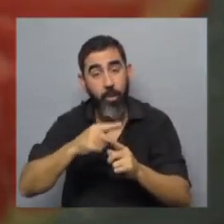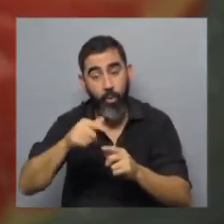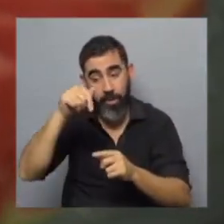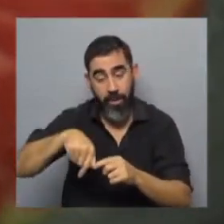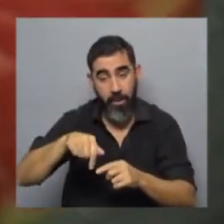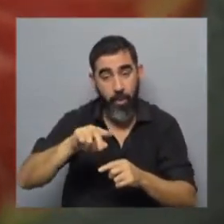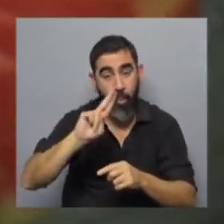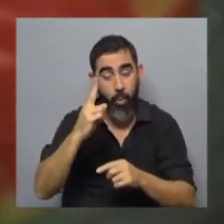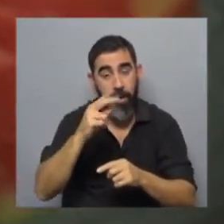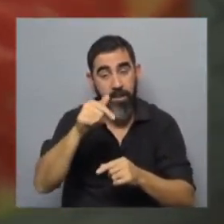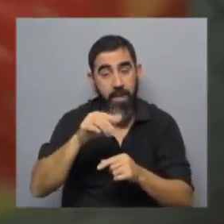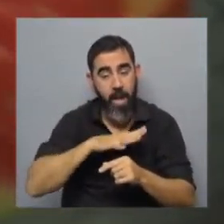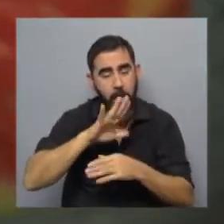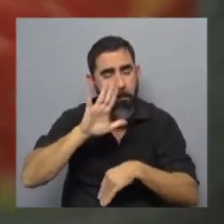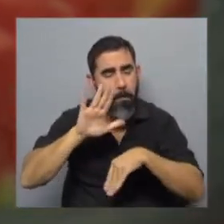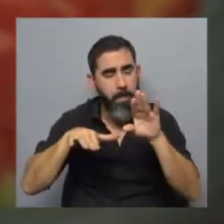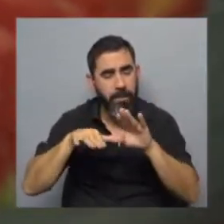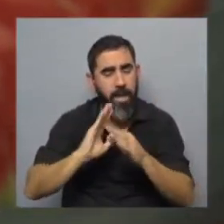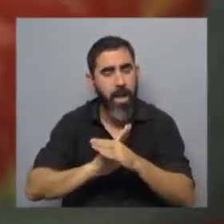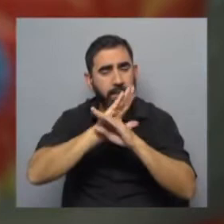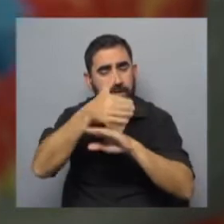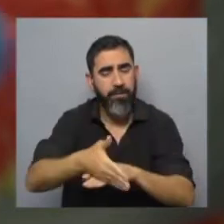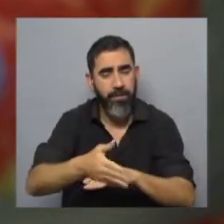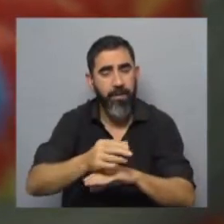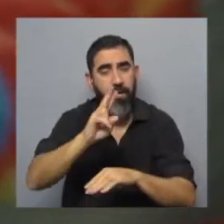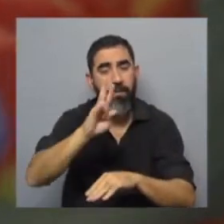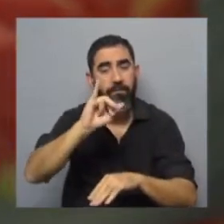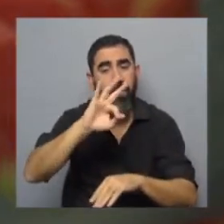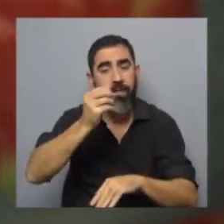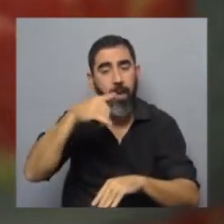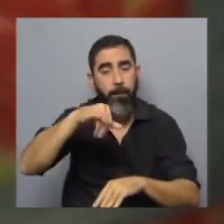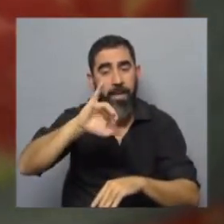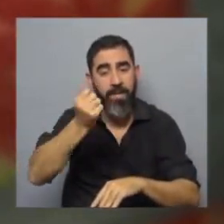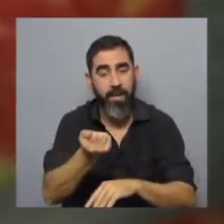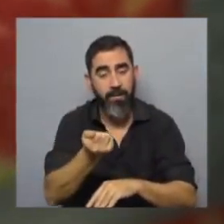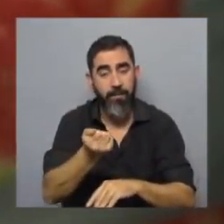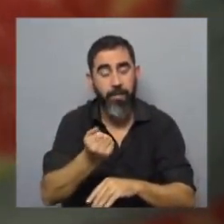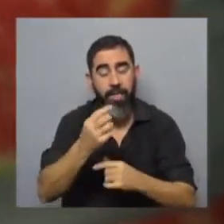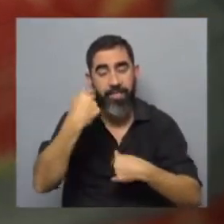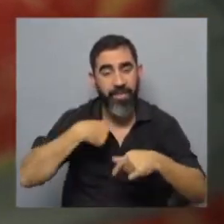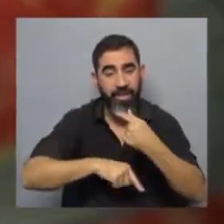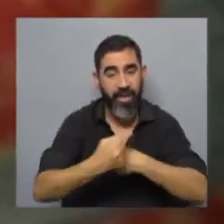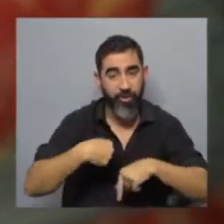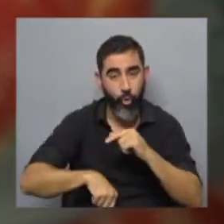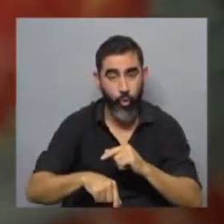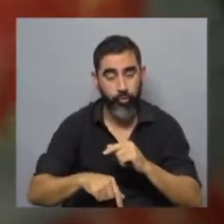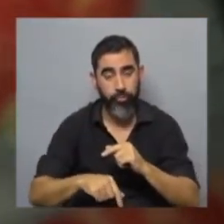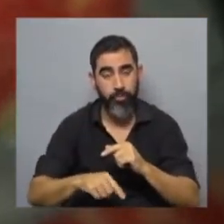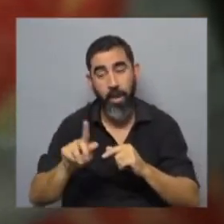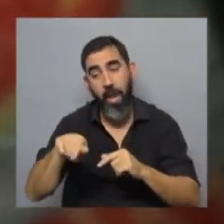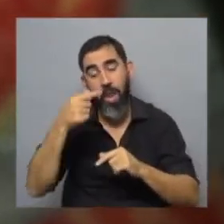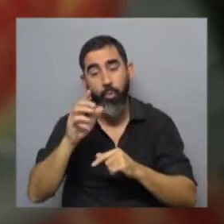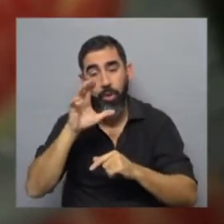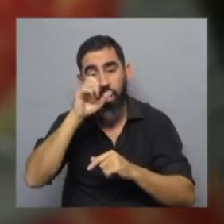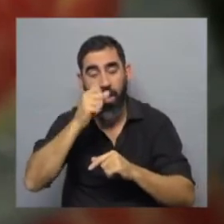esa vitamina está más accesible, es más simple de digerir que